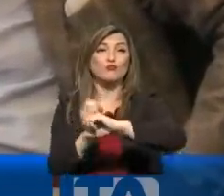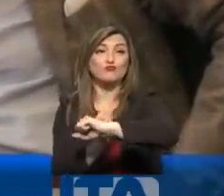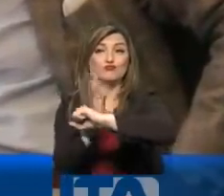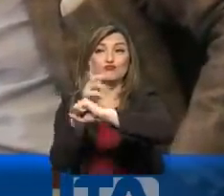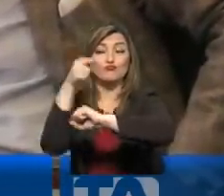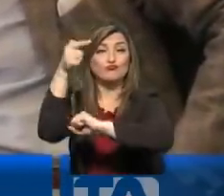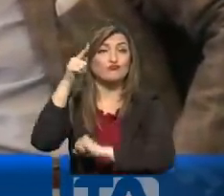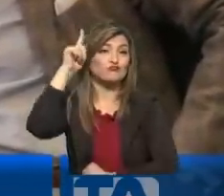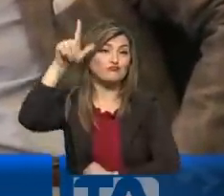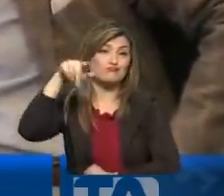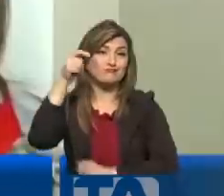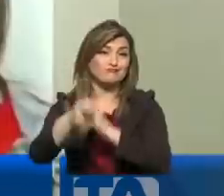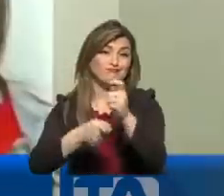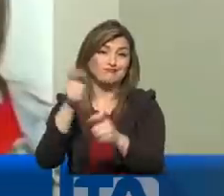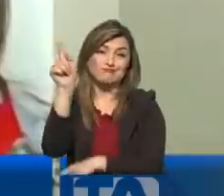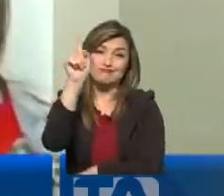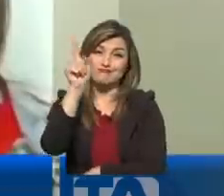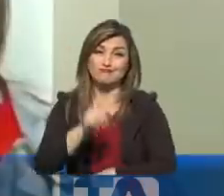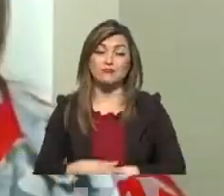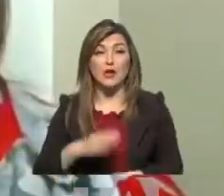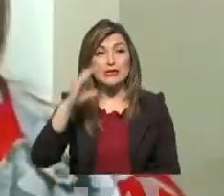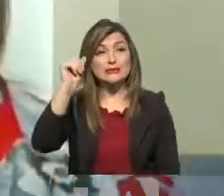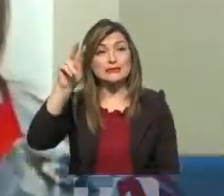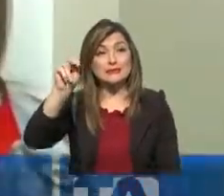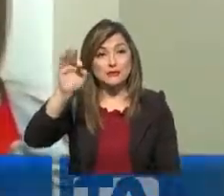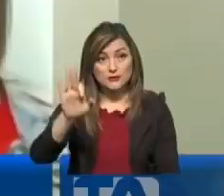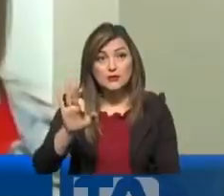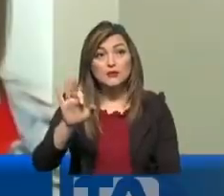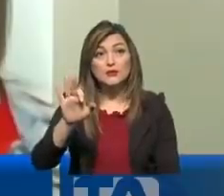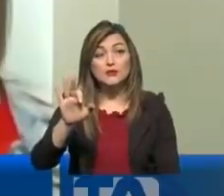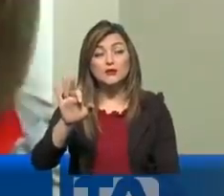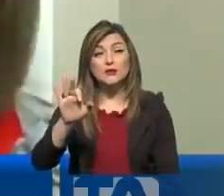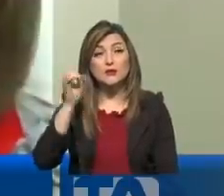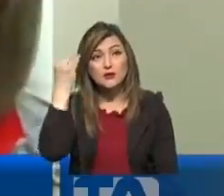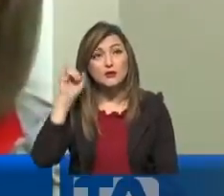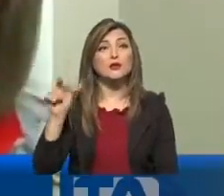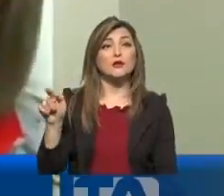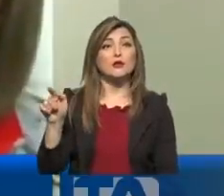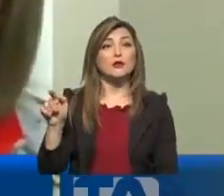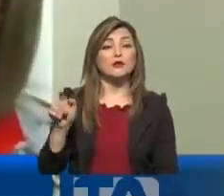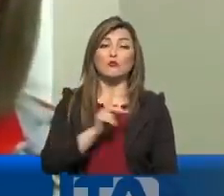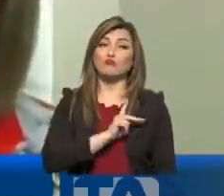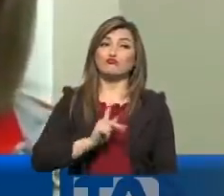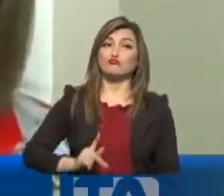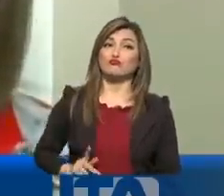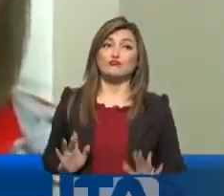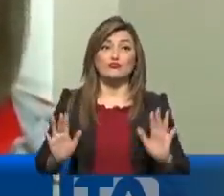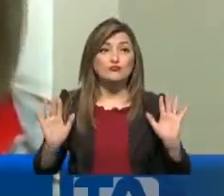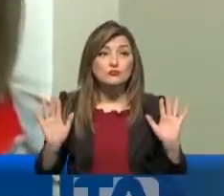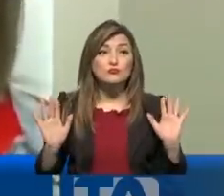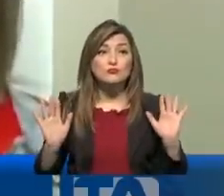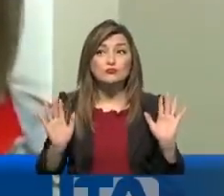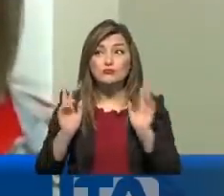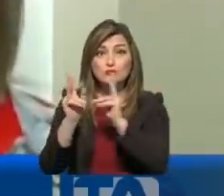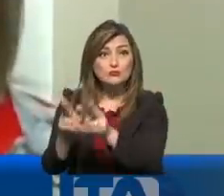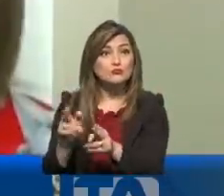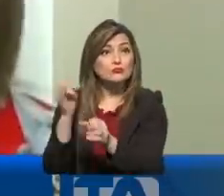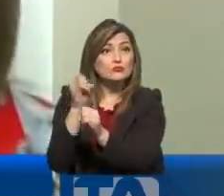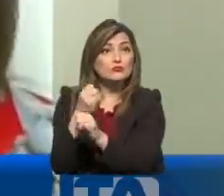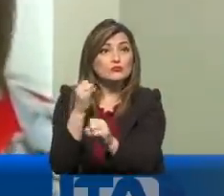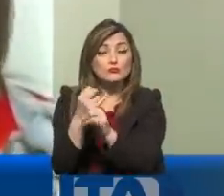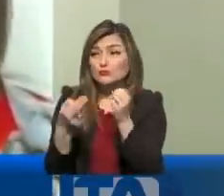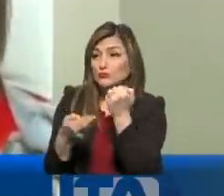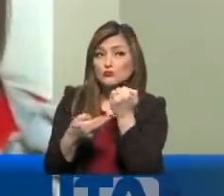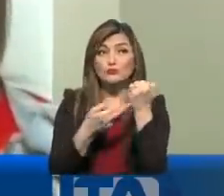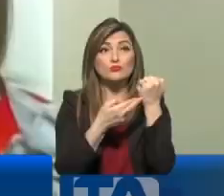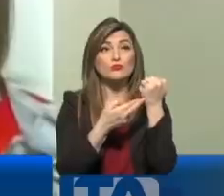próximo gobierno no vender. El CNT, la idea para nosotros, yo personalmente lo diría y desde la misma institución, es